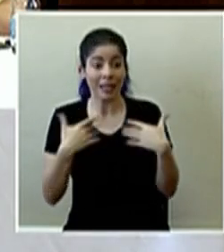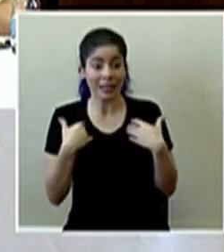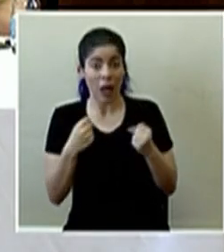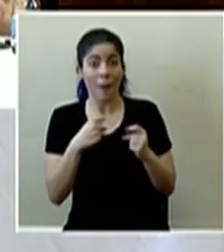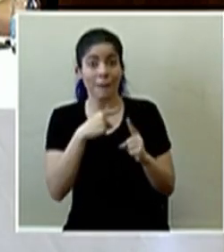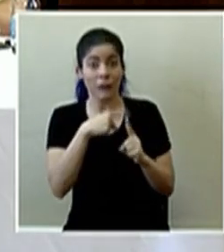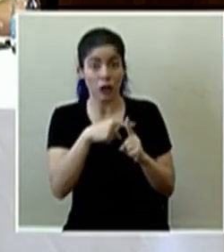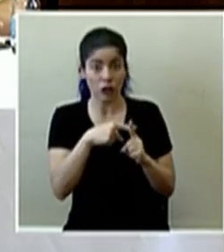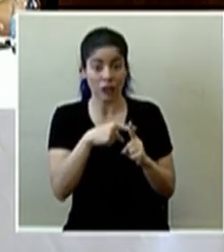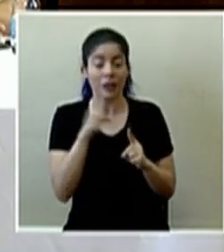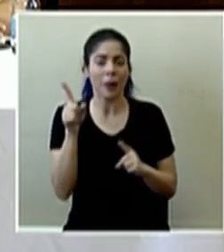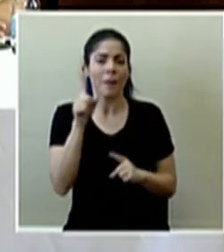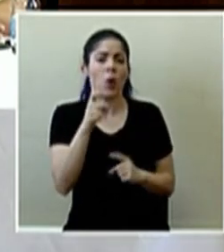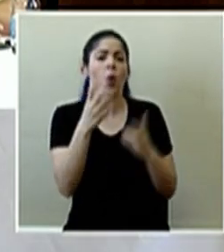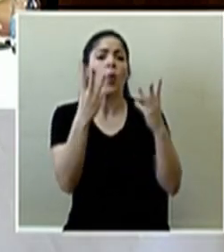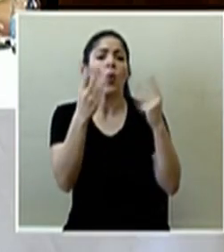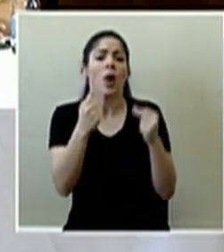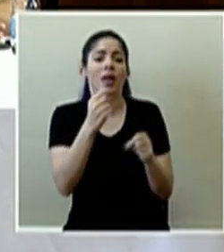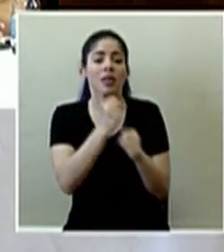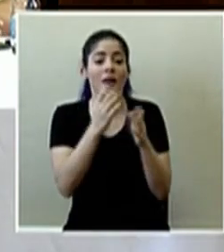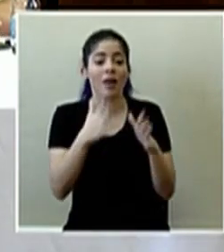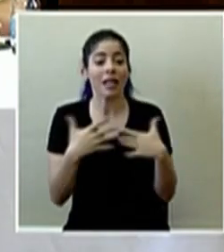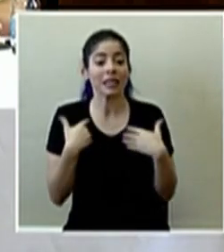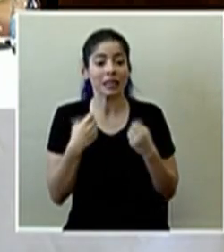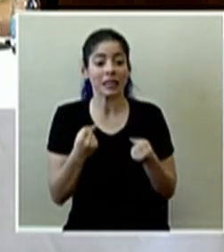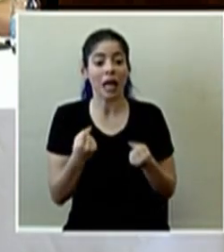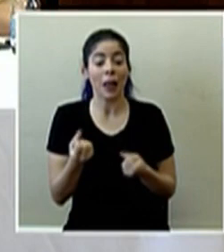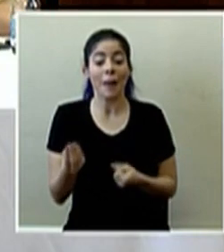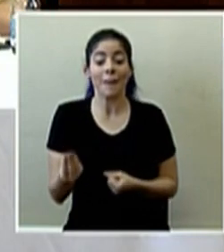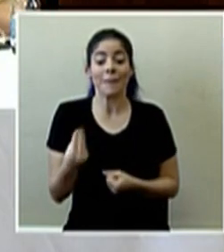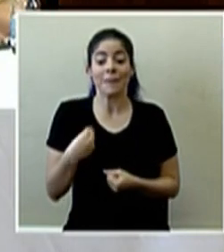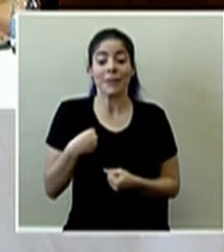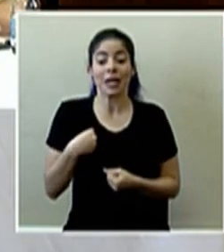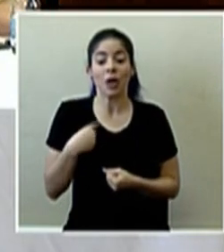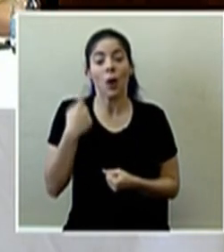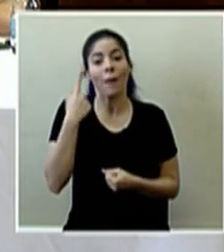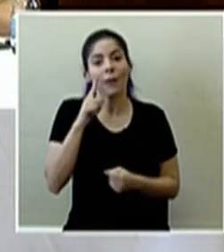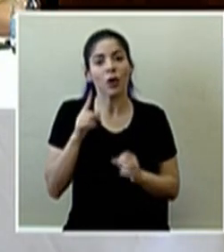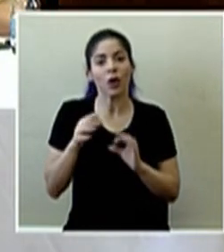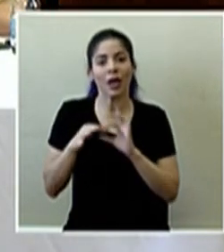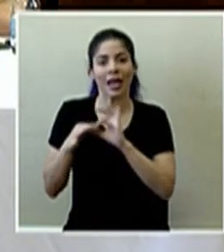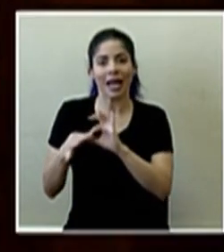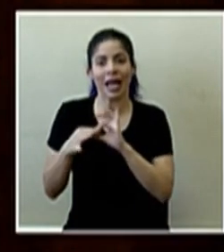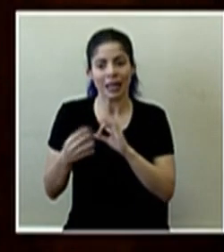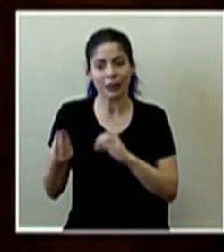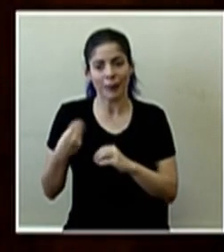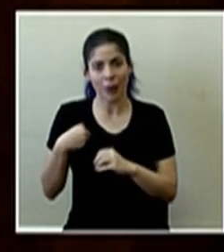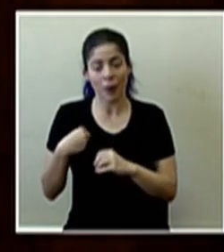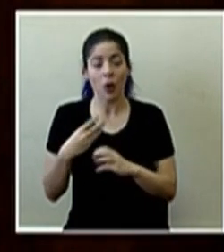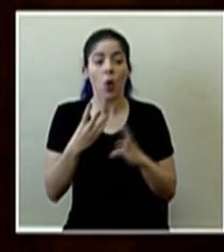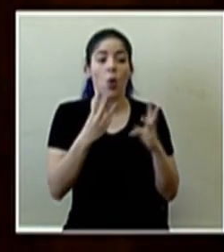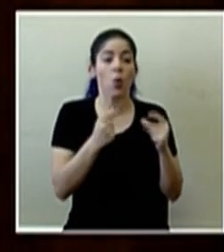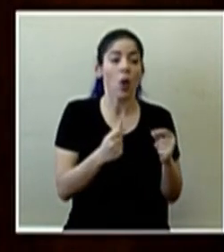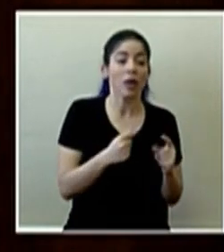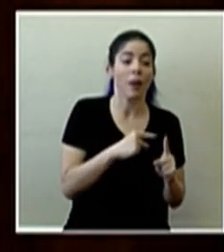en esa línea nos consulta ¿cuántos funcionarios de salud han sido contagiados por nexo epidemiológico? ¿Y cuántos funcionarios de salud han dado positivo por